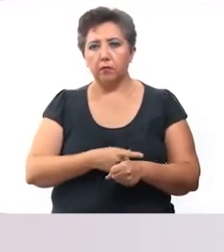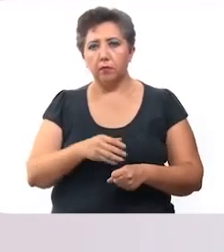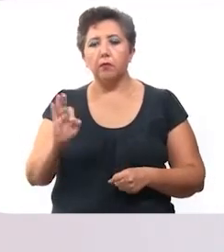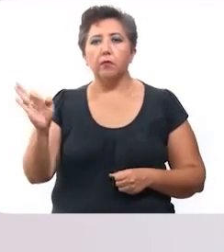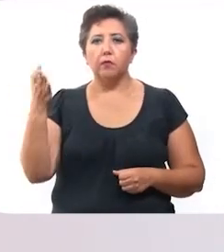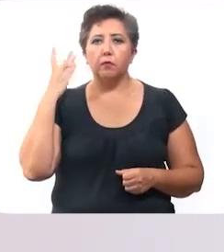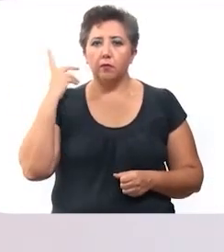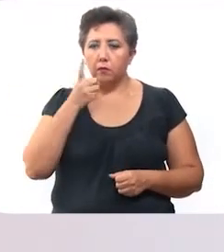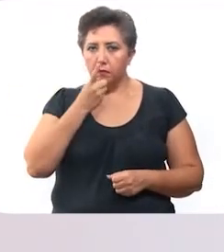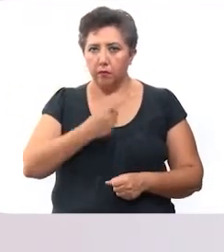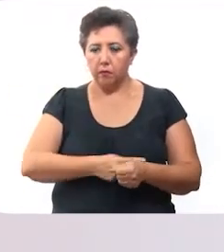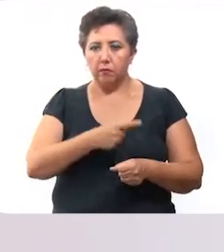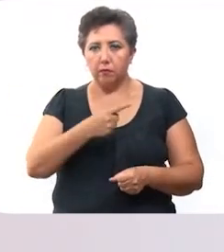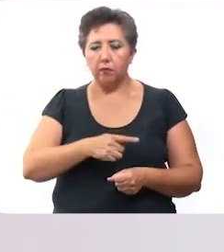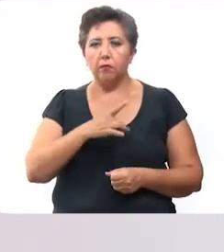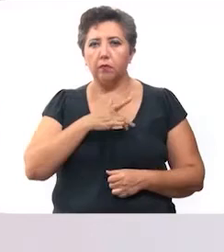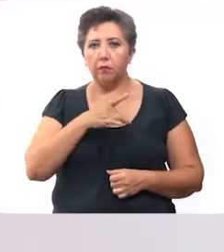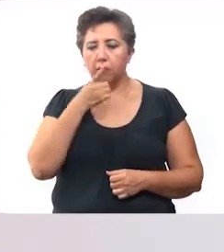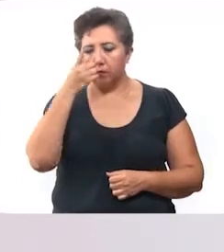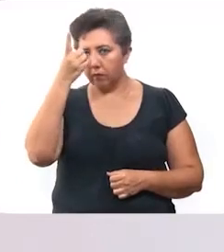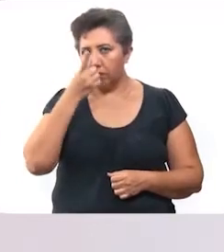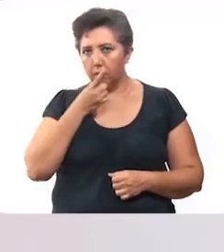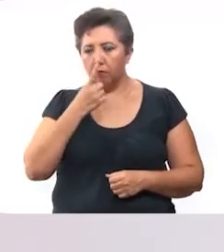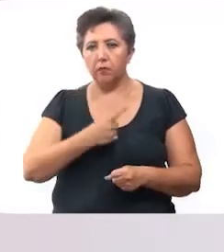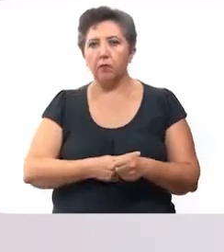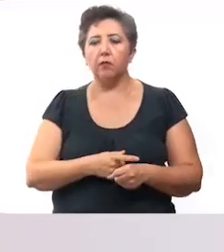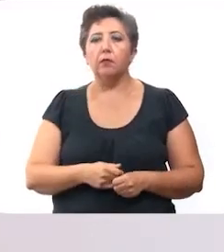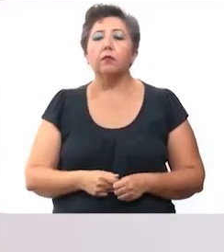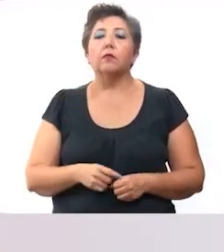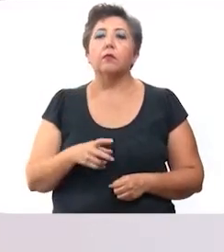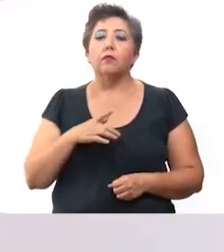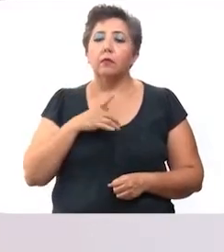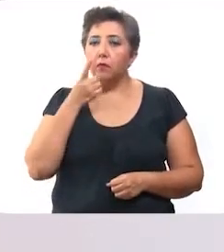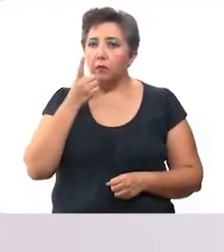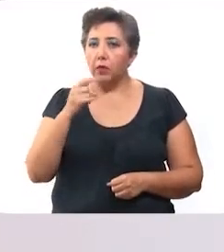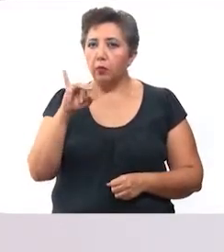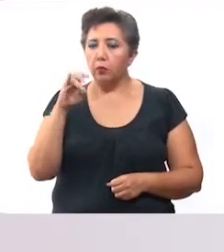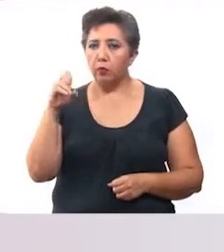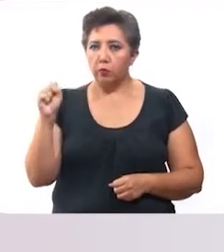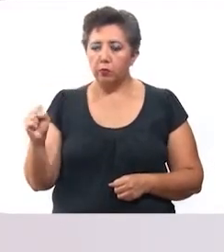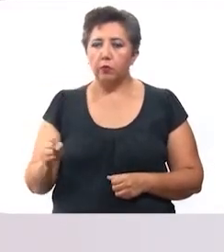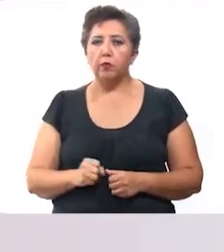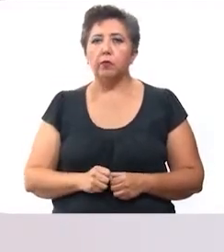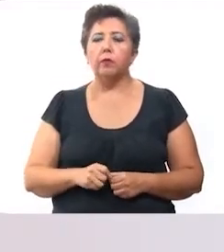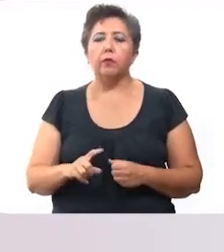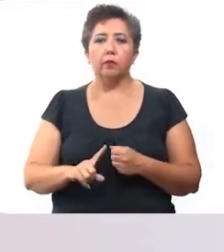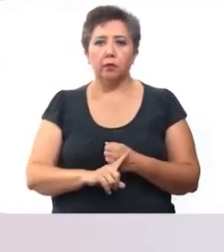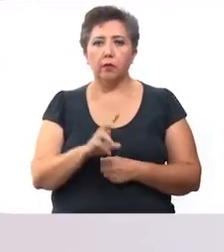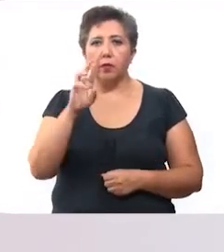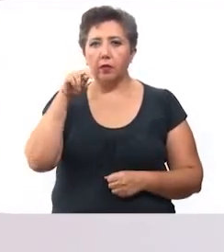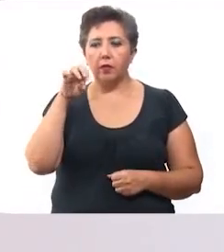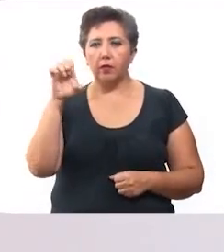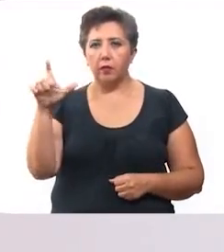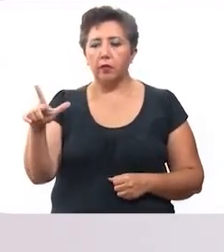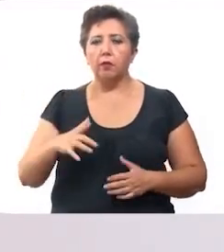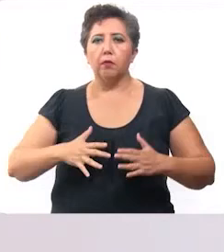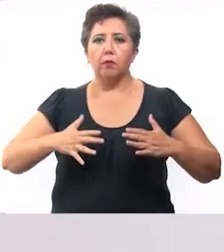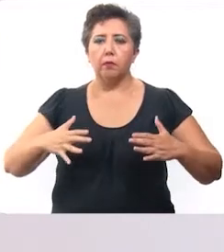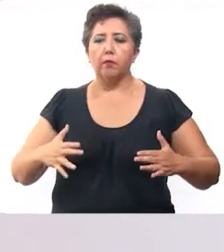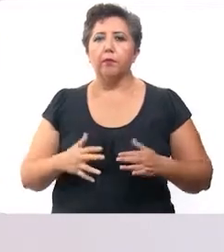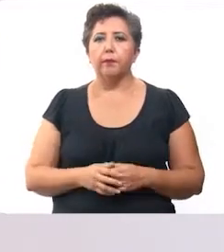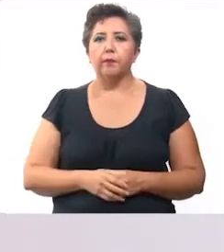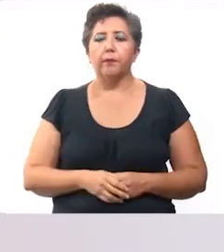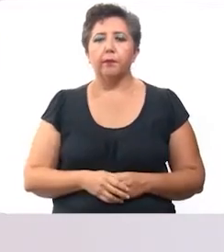principales enfermedades fueron hipertensión arterial, diabetes, enfermedad cardiovascular, inmunosupresión, insuficiencia renal crónica y